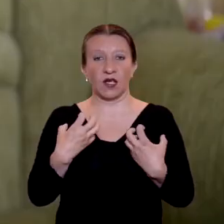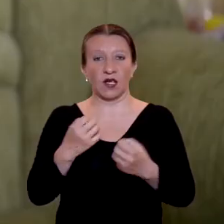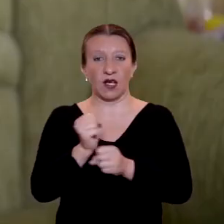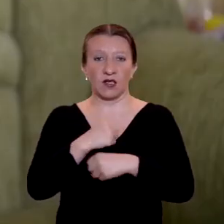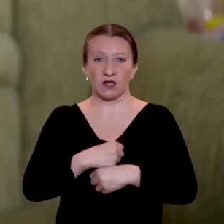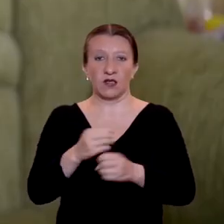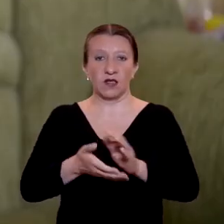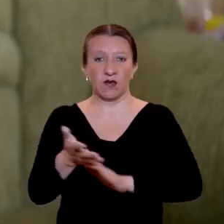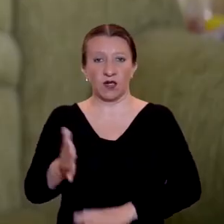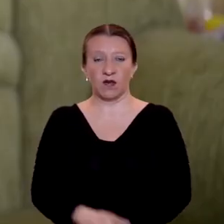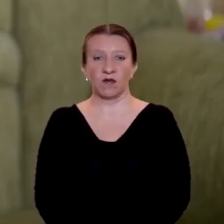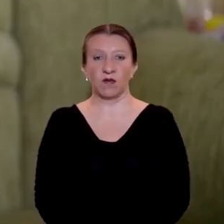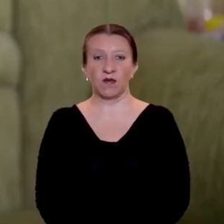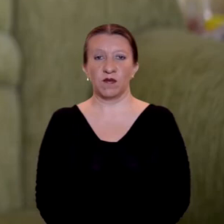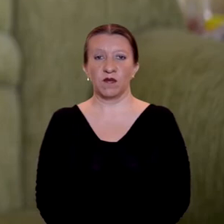uno desea llevar,